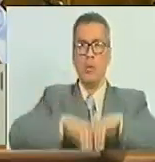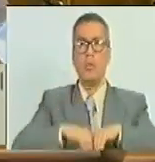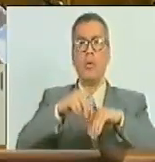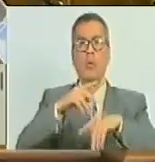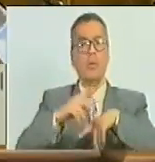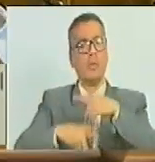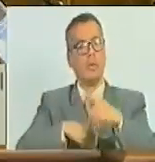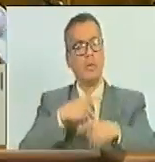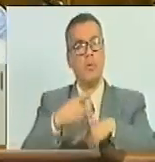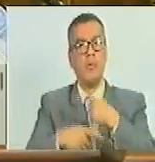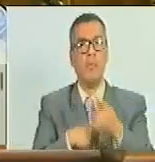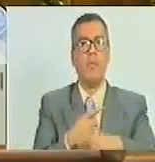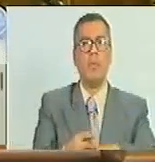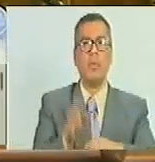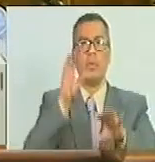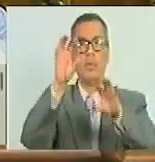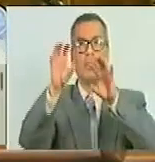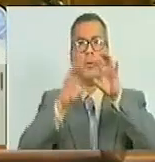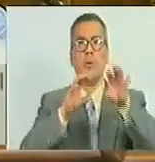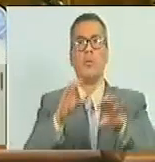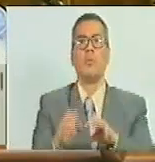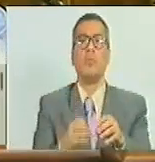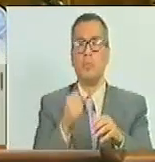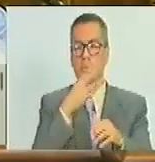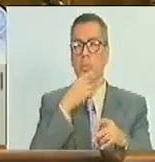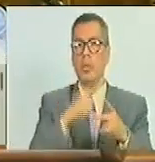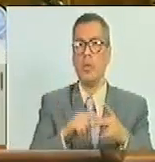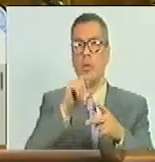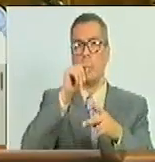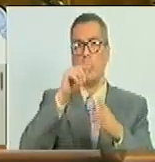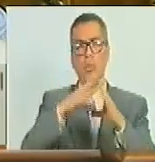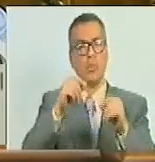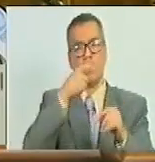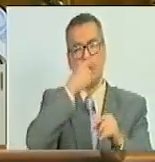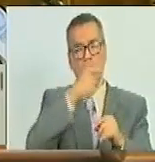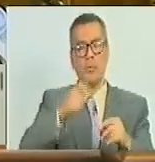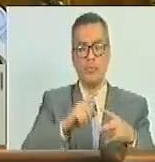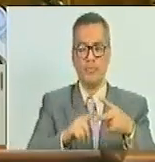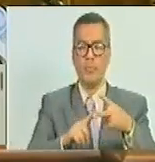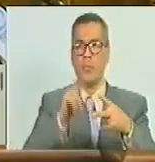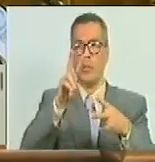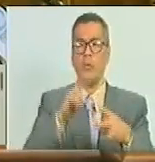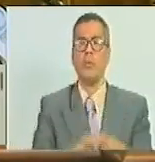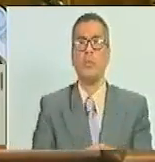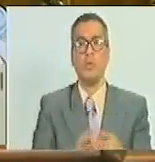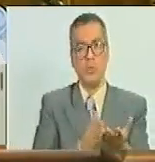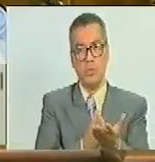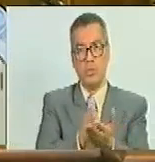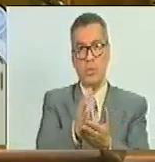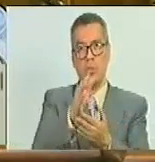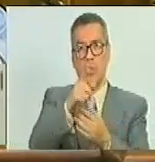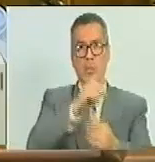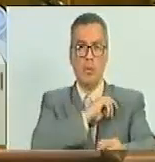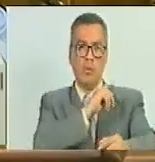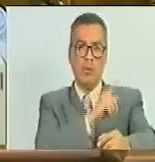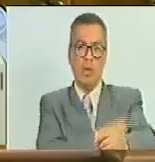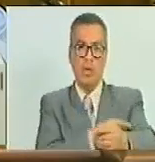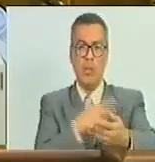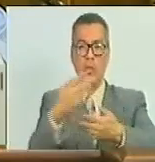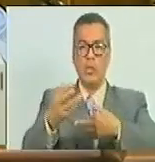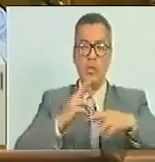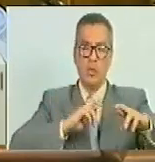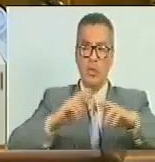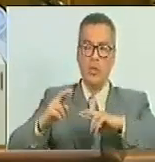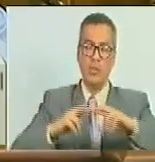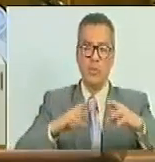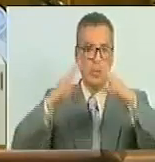el desarrollo de las naciones y el bienestar de los pueblos. Segundo, continuar el fortalecimiento de las